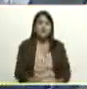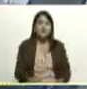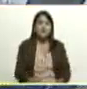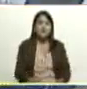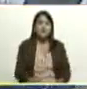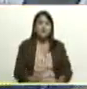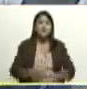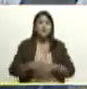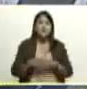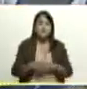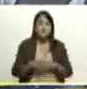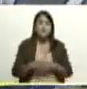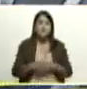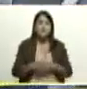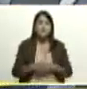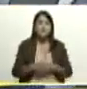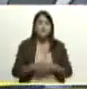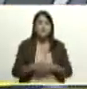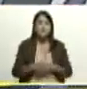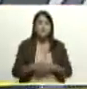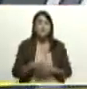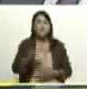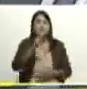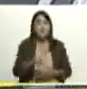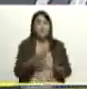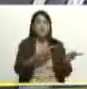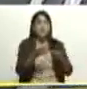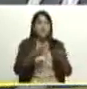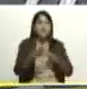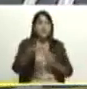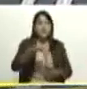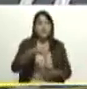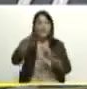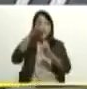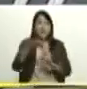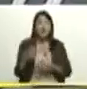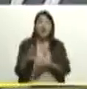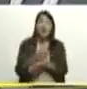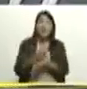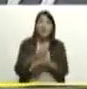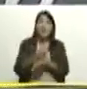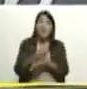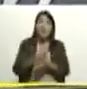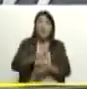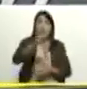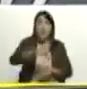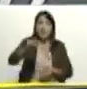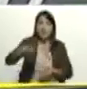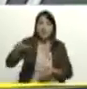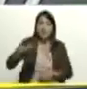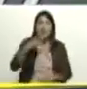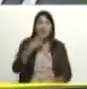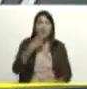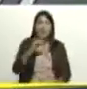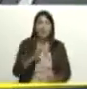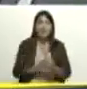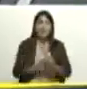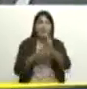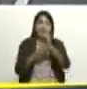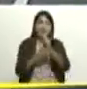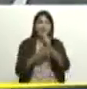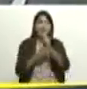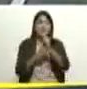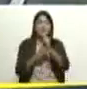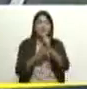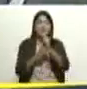Igualmente se encuentran presentes invitados especiales, los gobernadores, jóvenes líderes, gobernadores